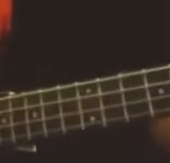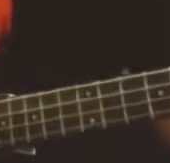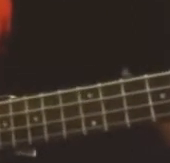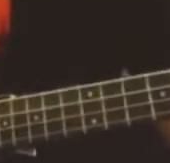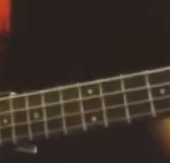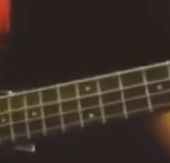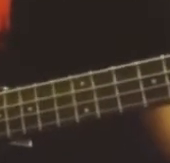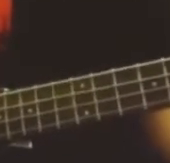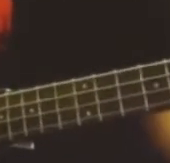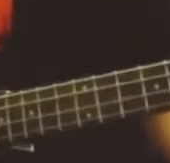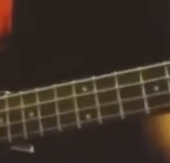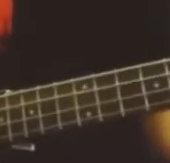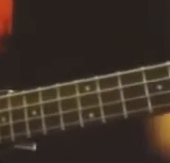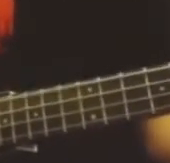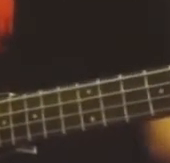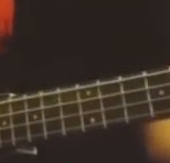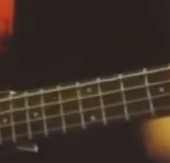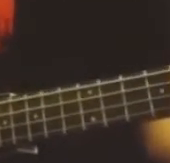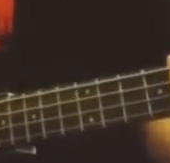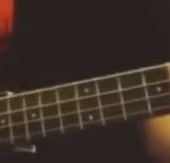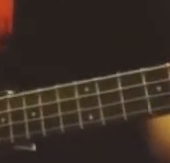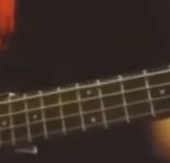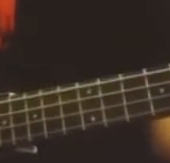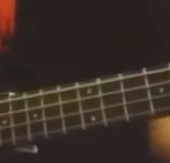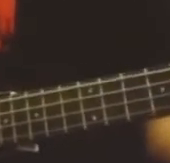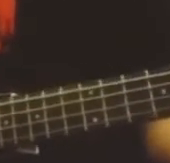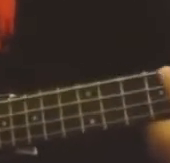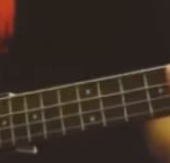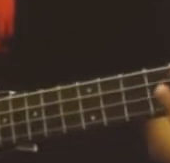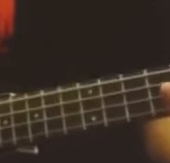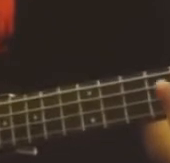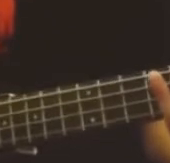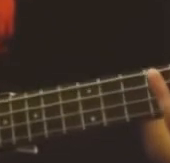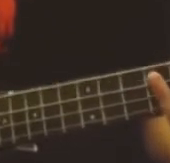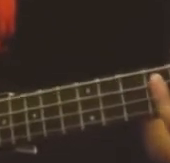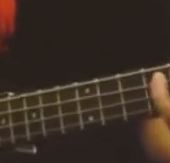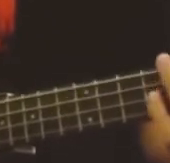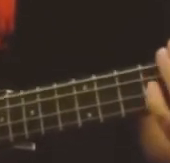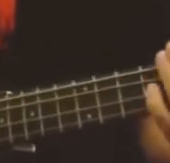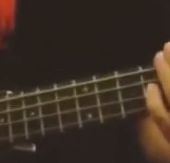reparte pan. ¡Viva los que se juegan de verdad!